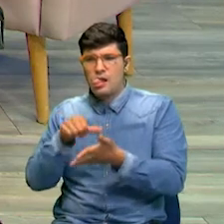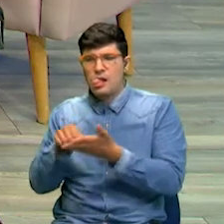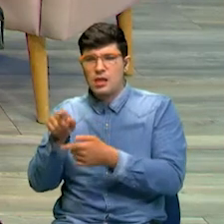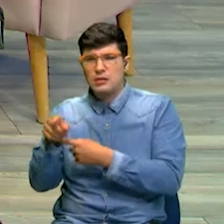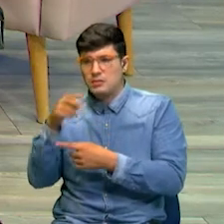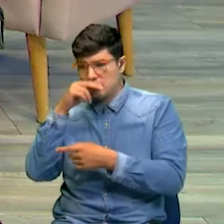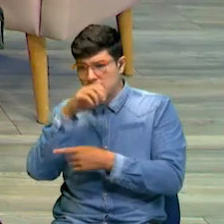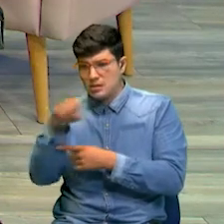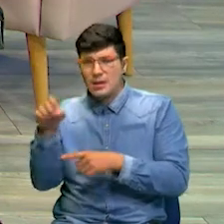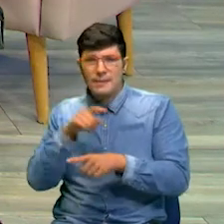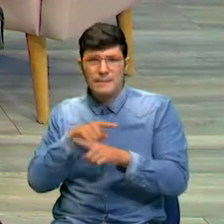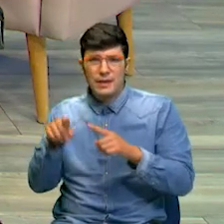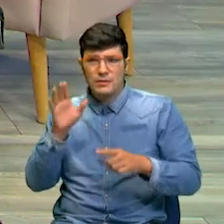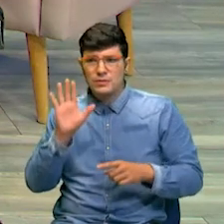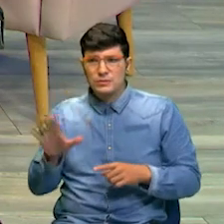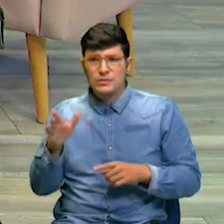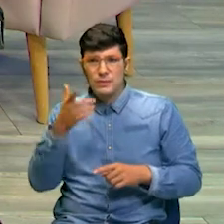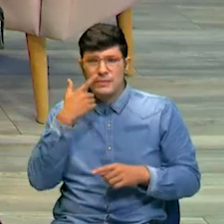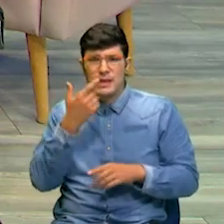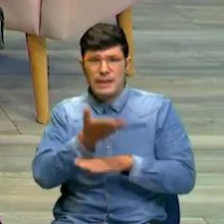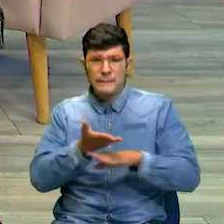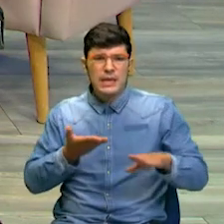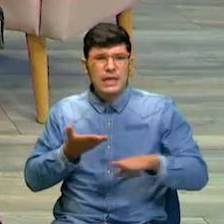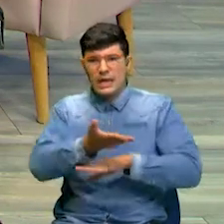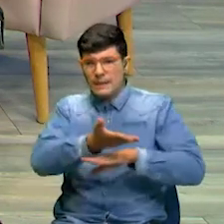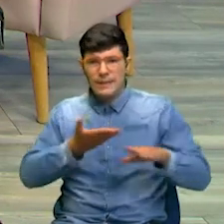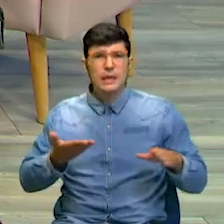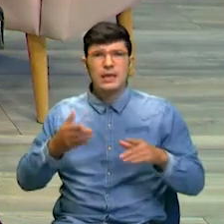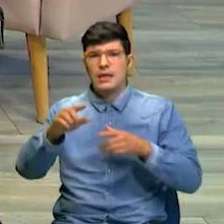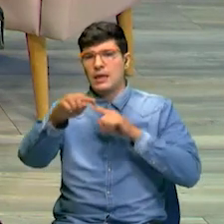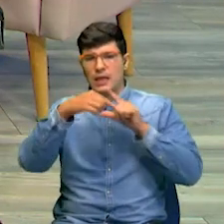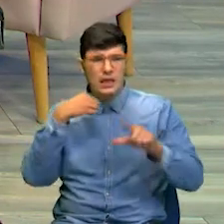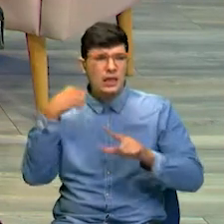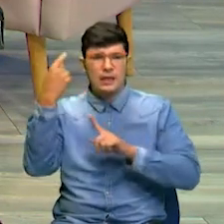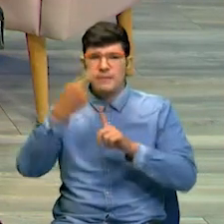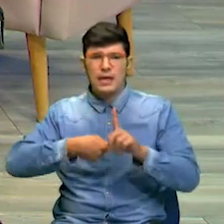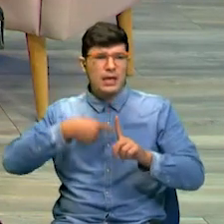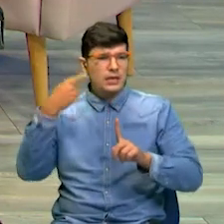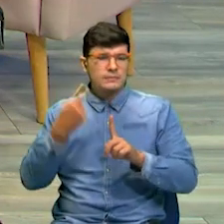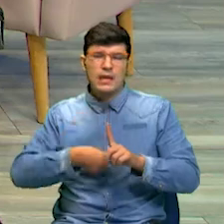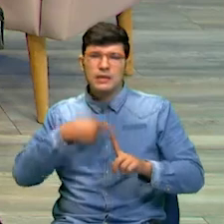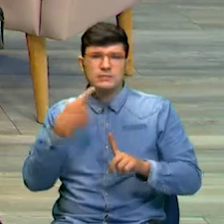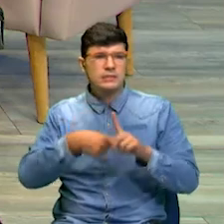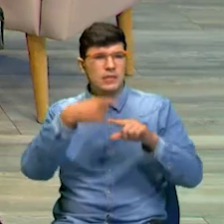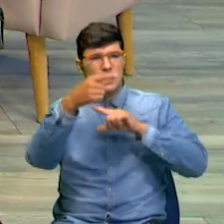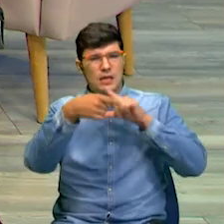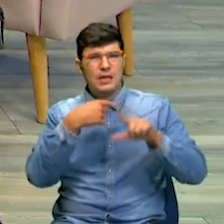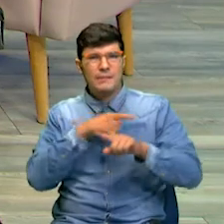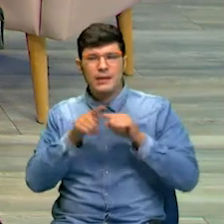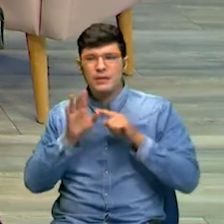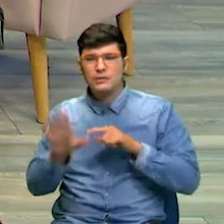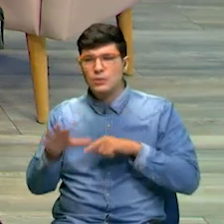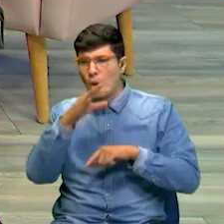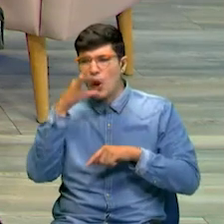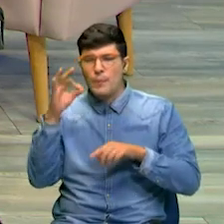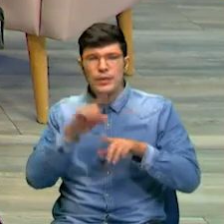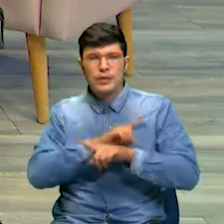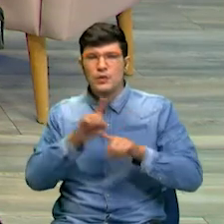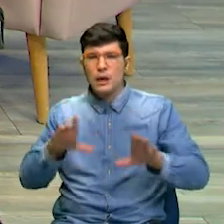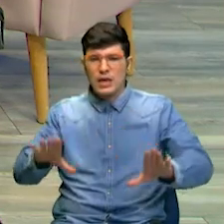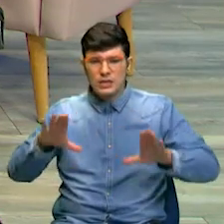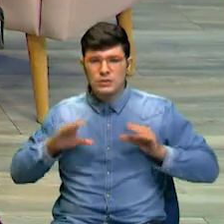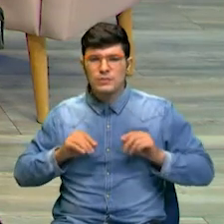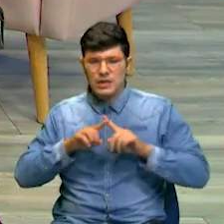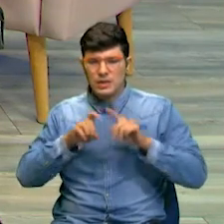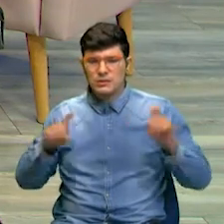y él le exige y le exige todo el tiempo que le dé la cuota para los niños y él no asume las cosas